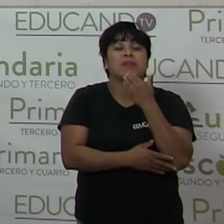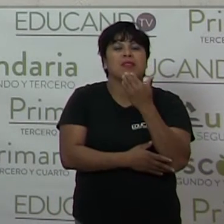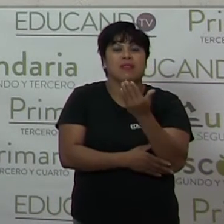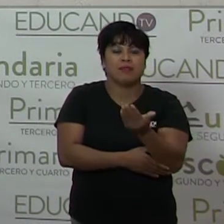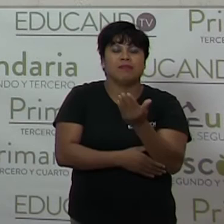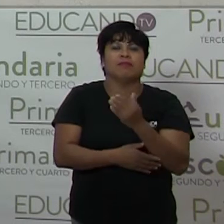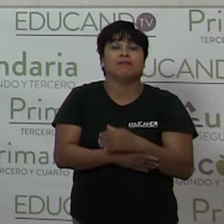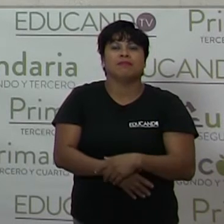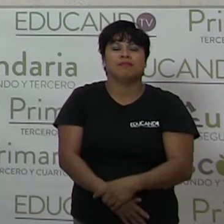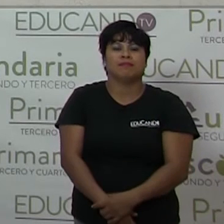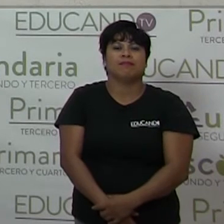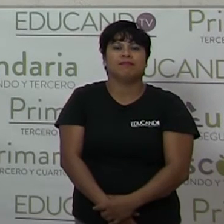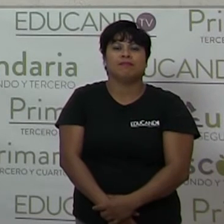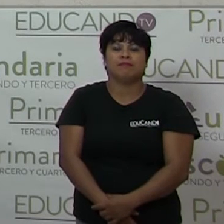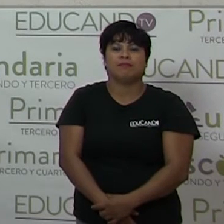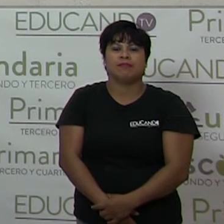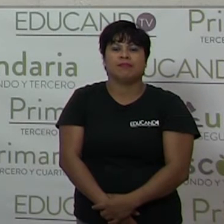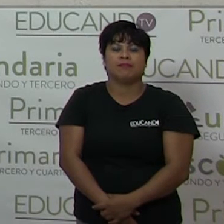muy requetebién